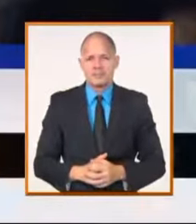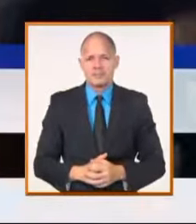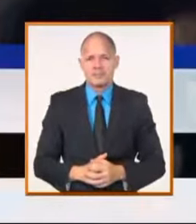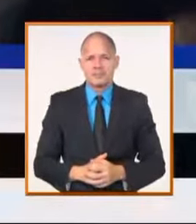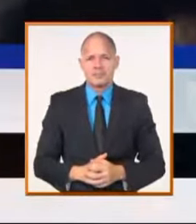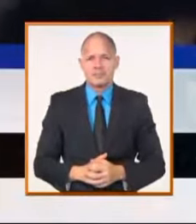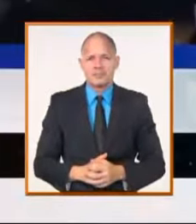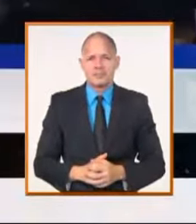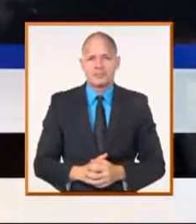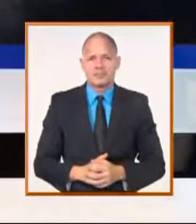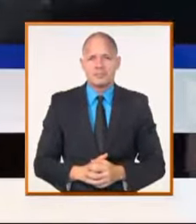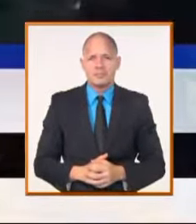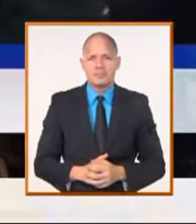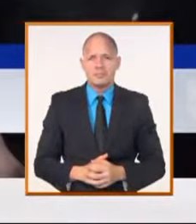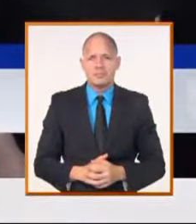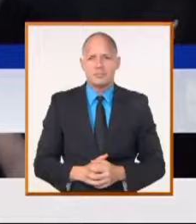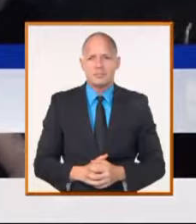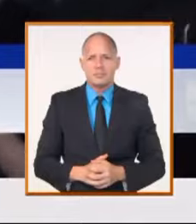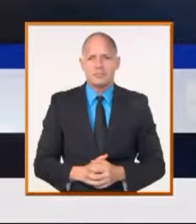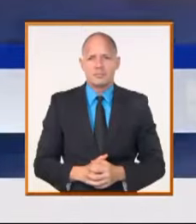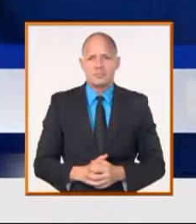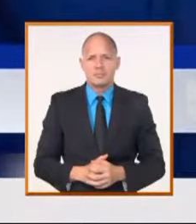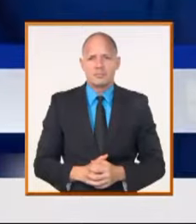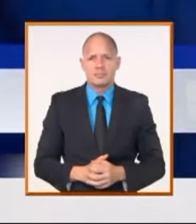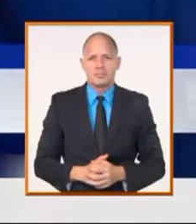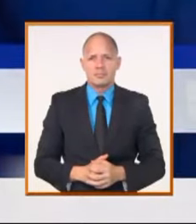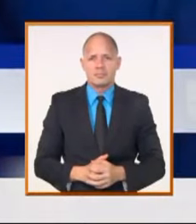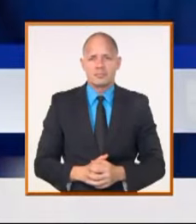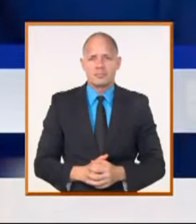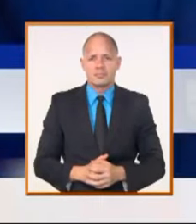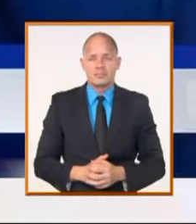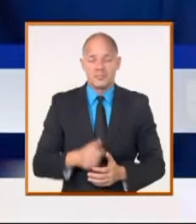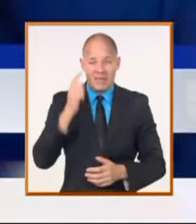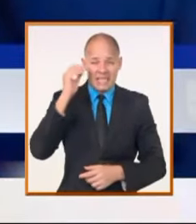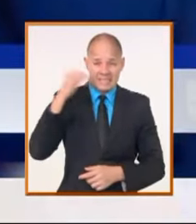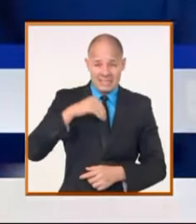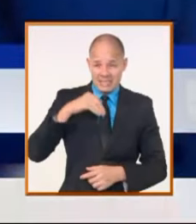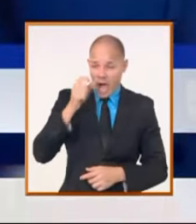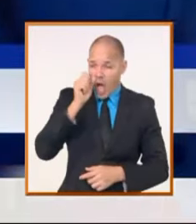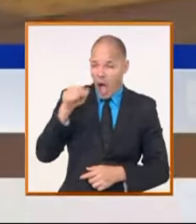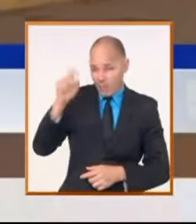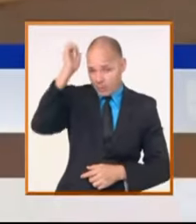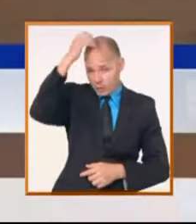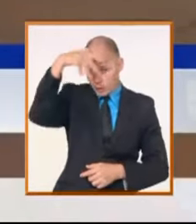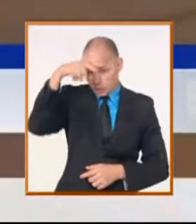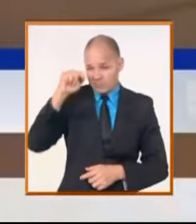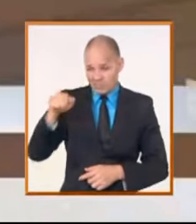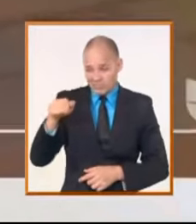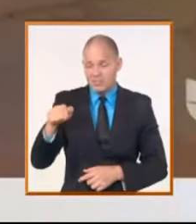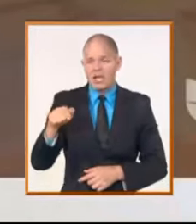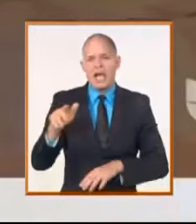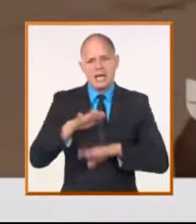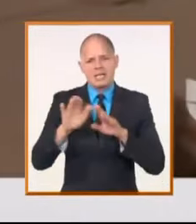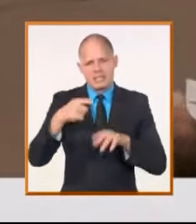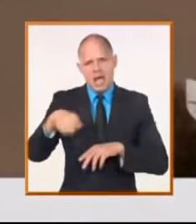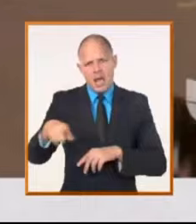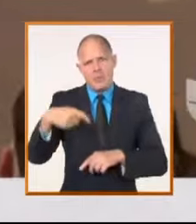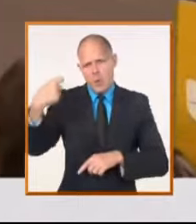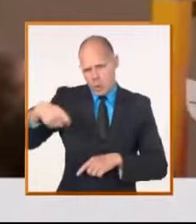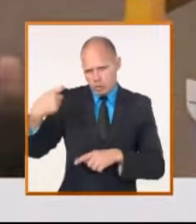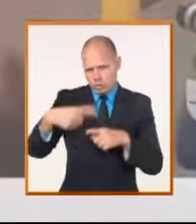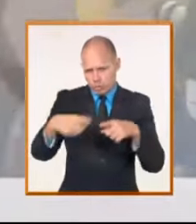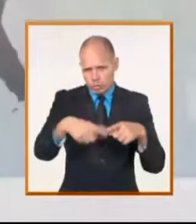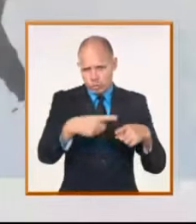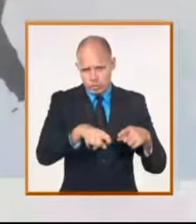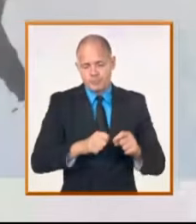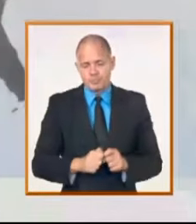desafíos en las cortes, una nueva encuesta muestra un panorama asombroso para el expresidente Donald Trump y otro alarmante para el presidente